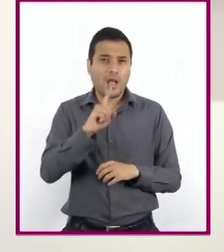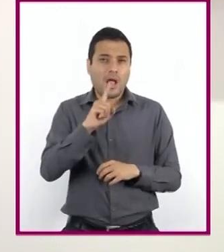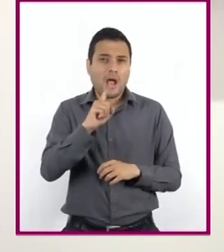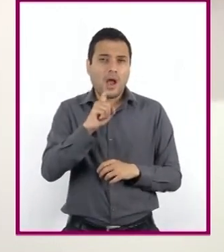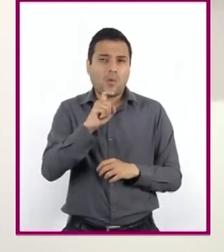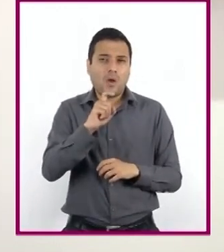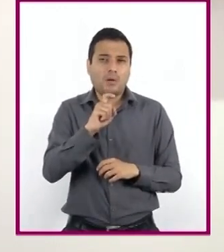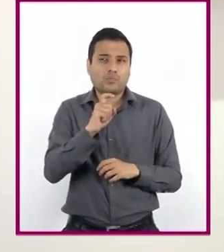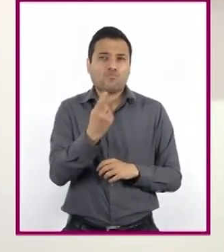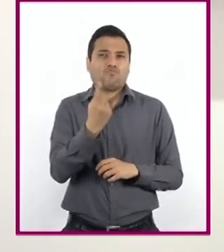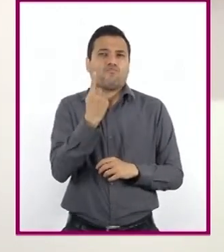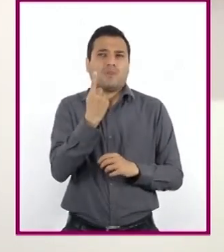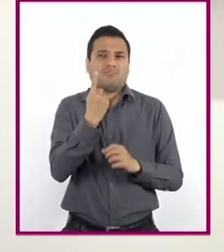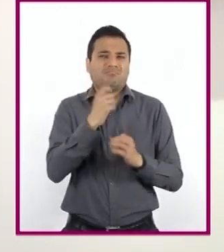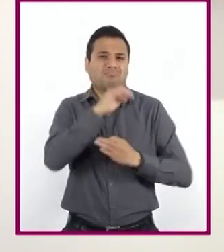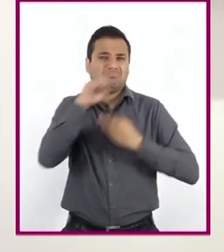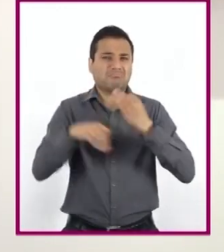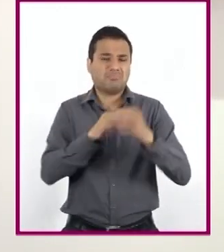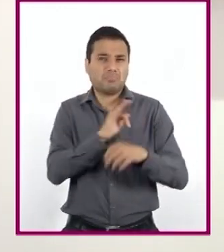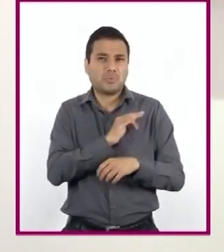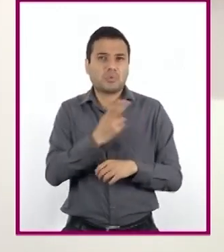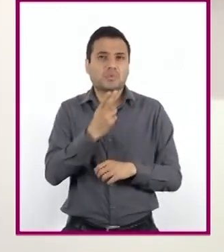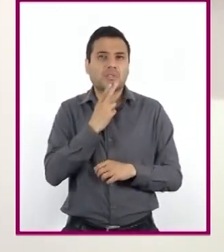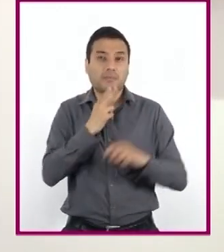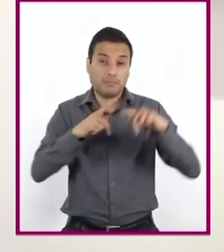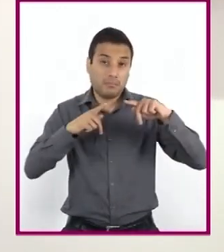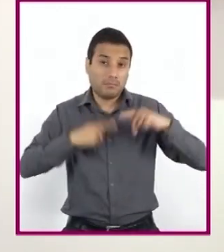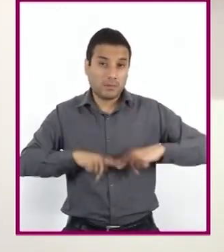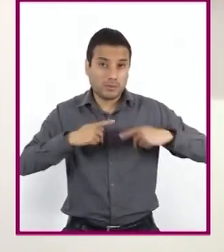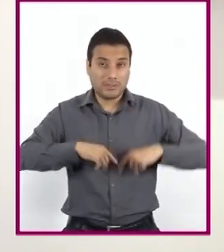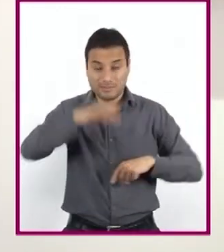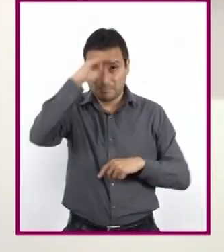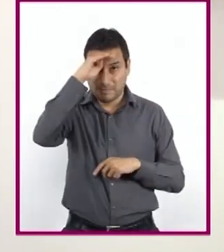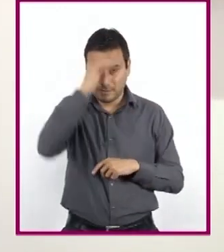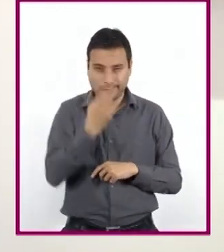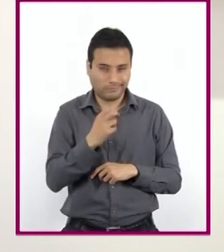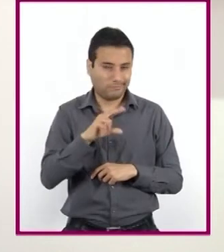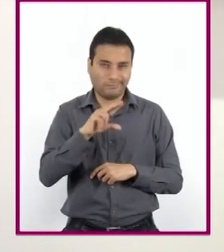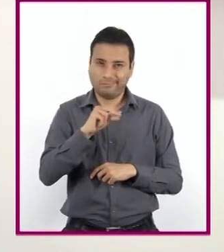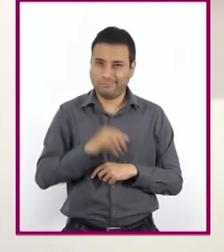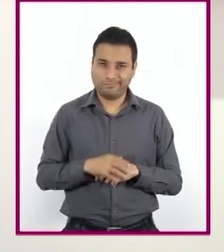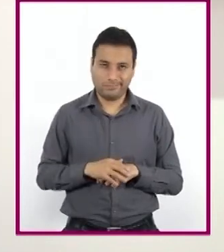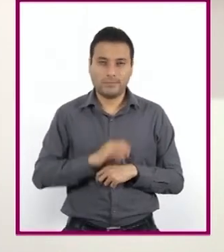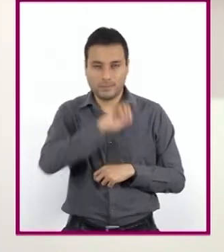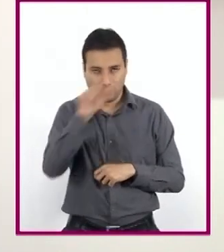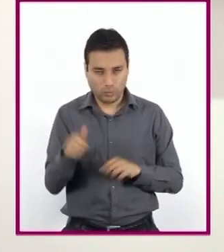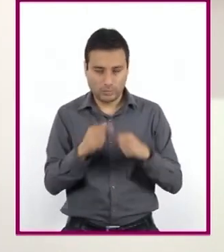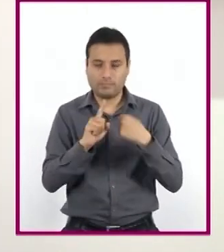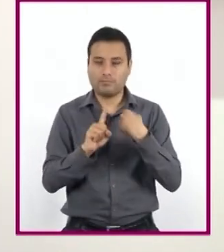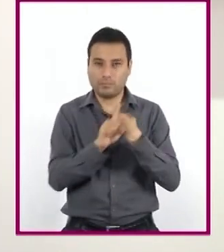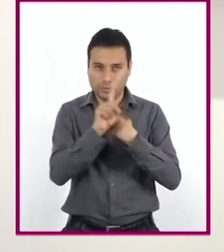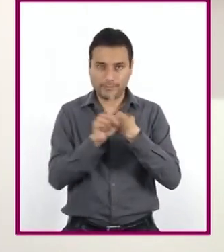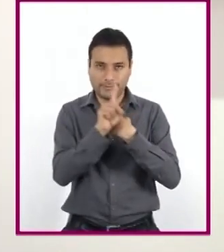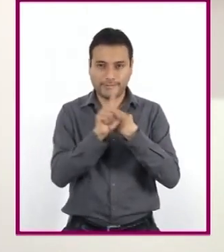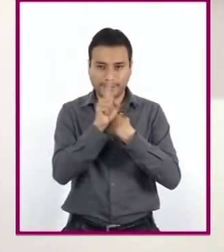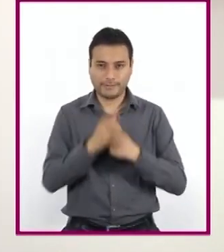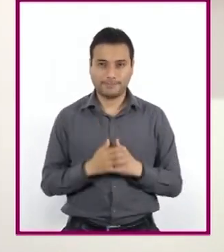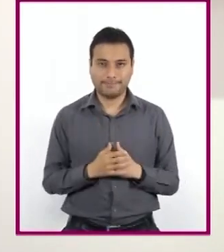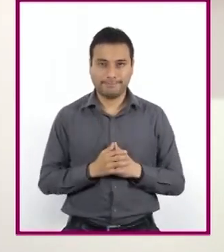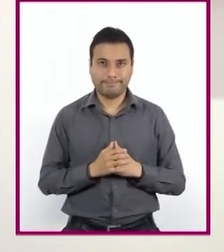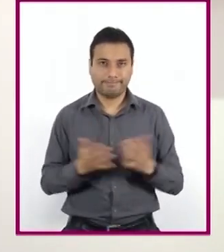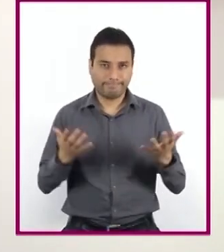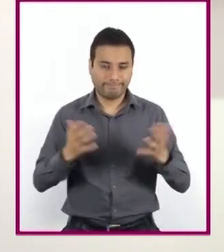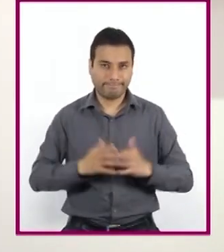uso, sin tener en cuenta su calidad, lo que provoca serios problemas. Los relacionados